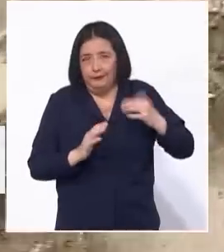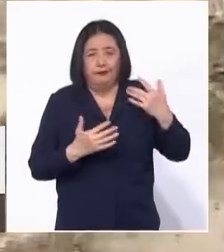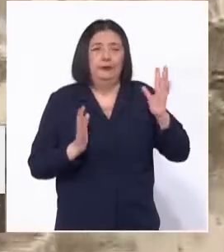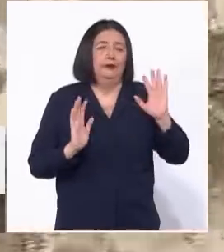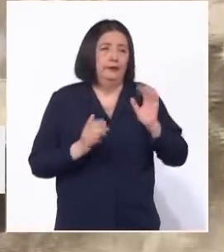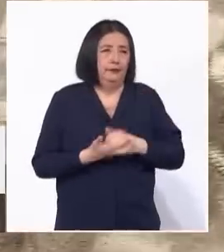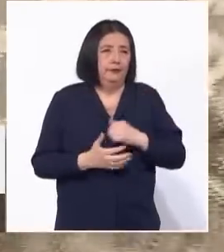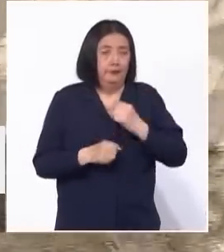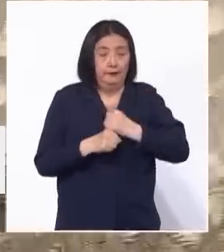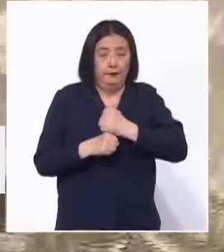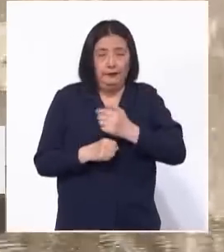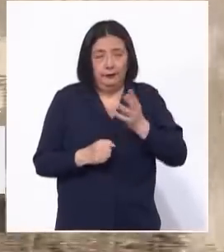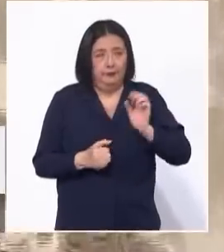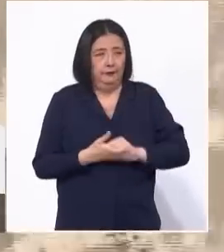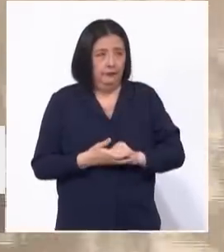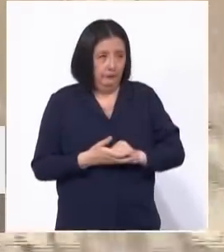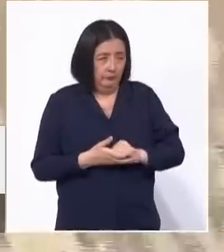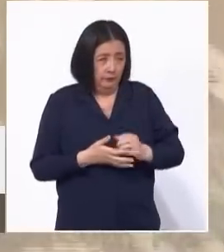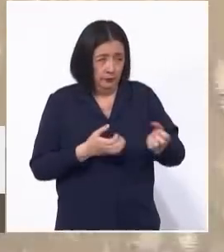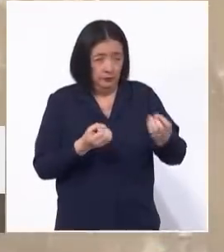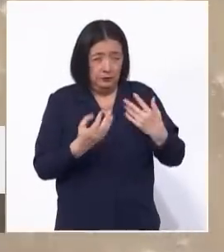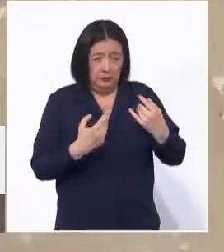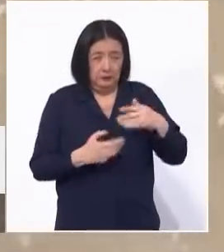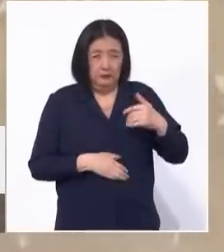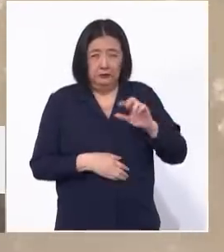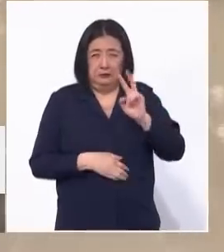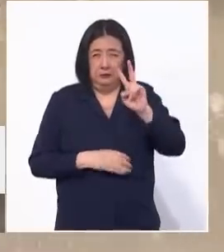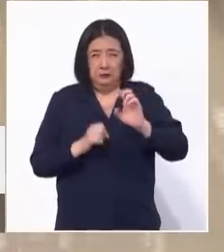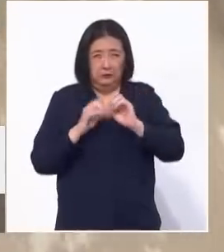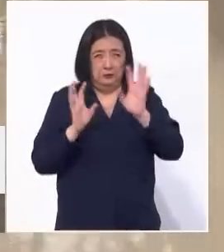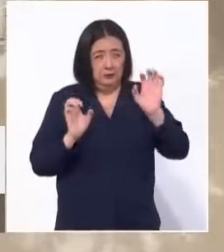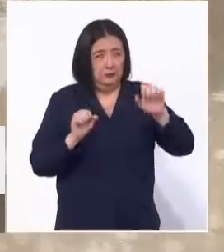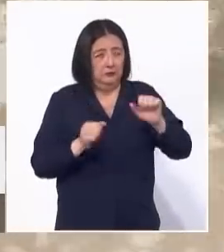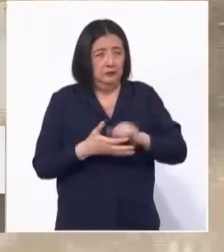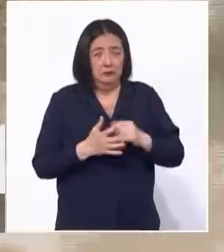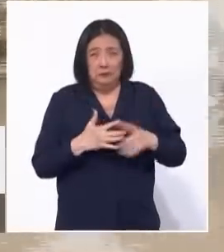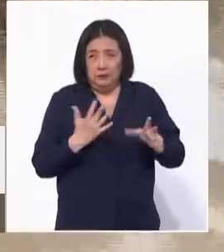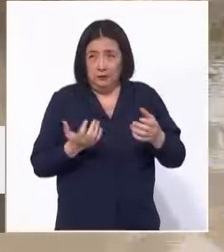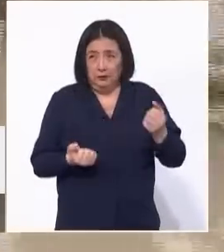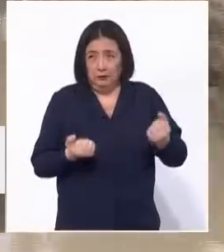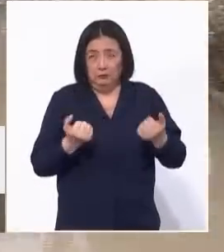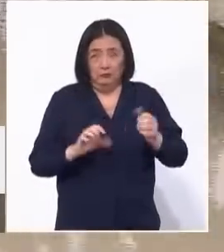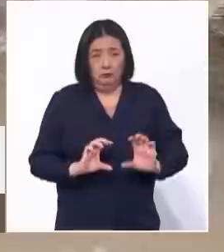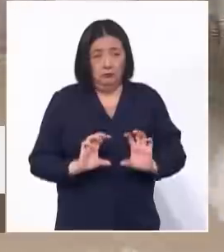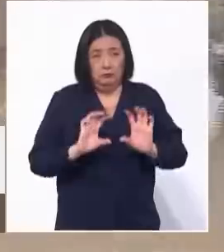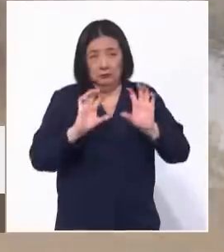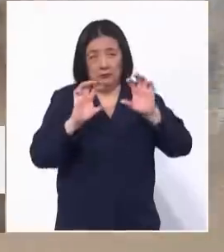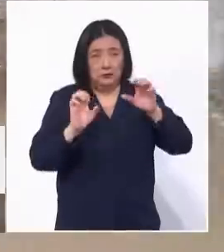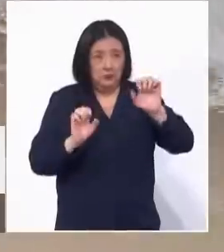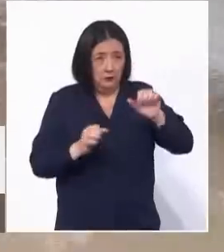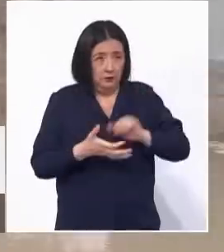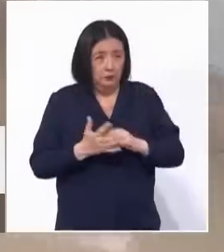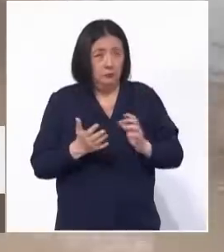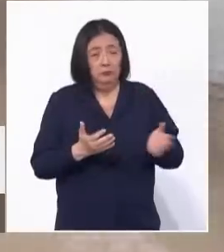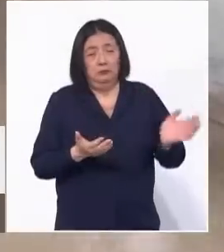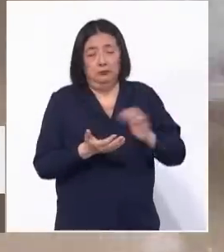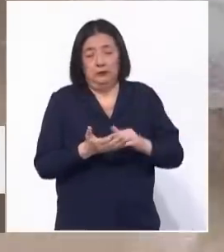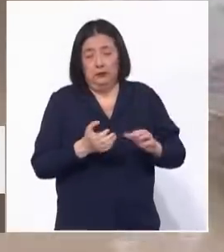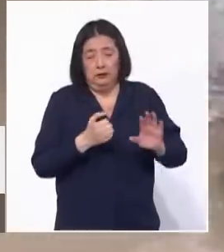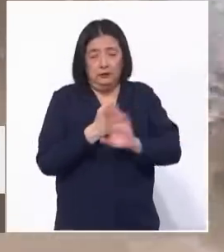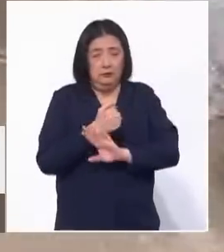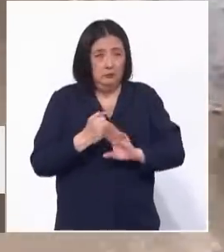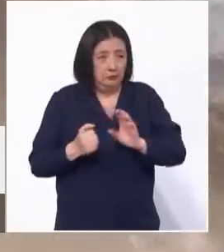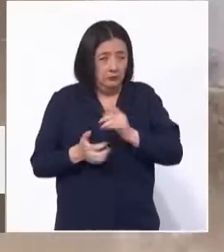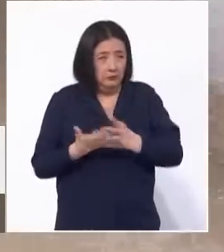acción. Me informan de que más o menos en 2 días van a comenzar a traer maquinaria para poder reforzar el trabajo